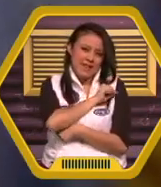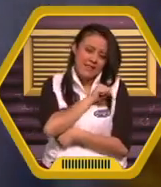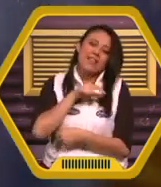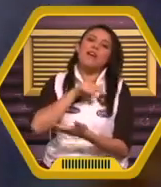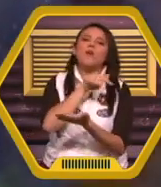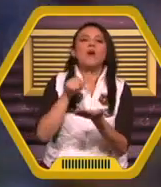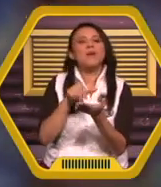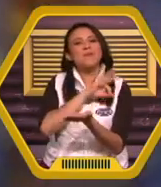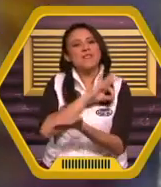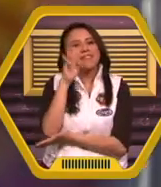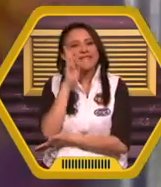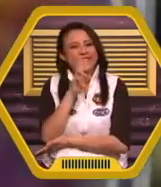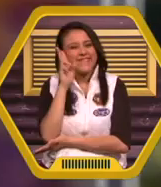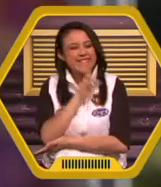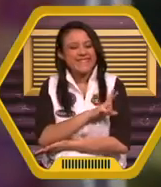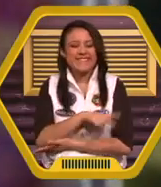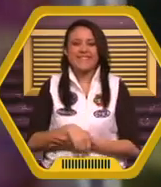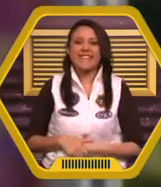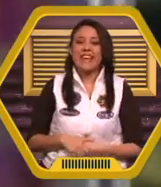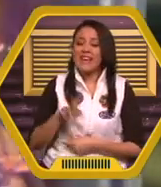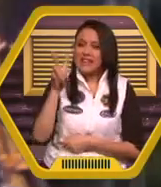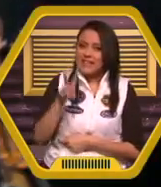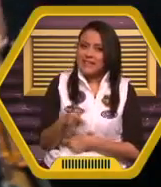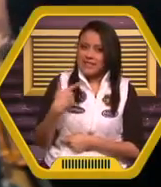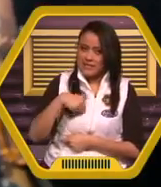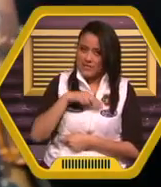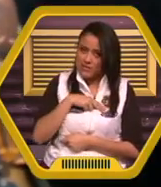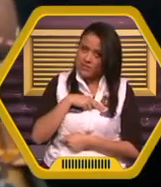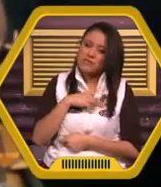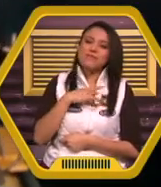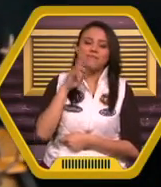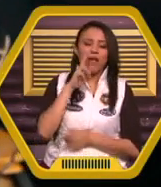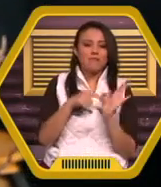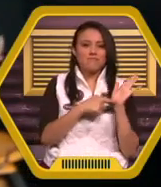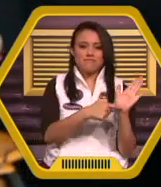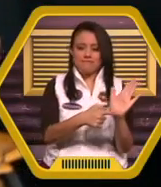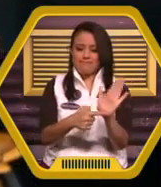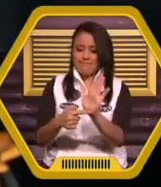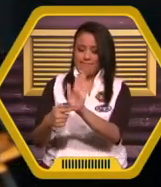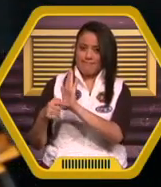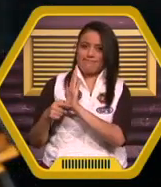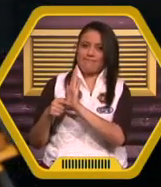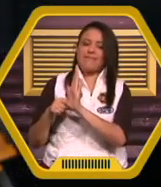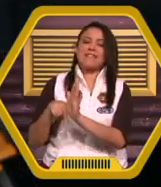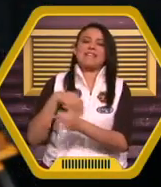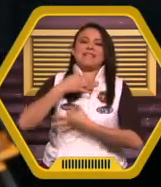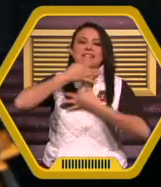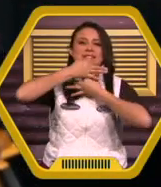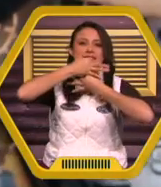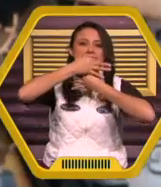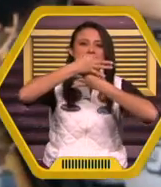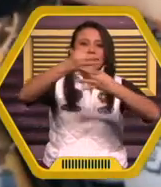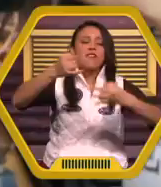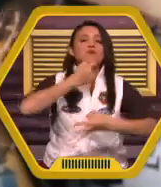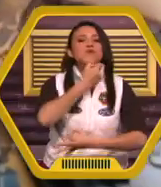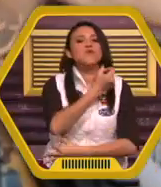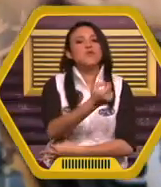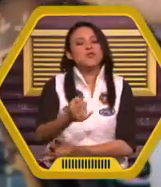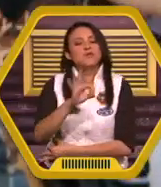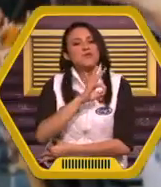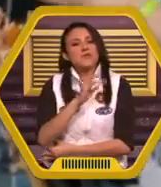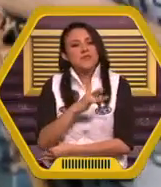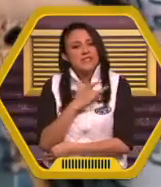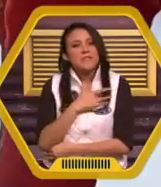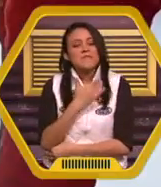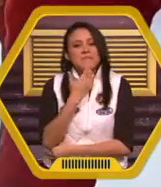es para ti. Tenemos como finalidad, además de mostrar nuestras colecciones, dar ese mensaje a los niños que se acerquen más a este